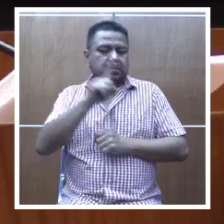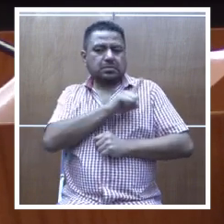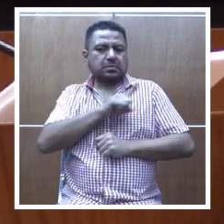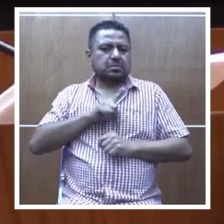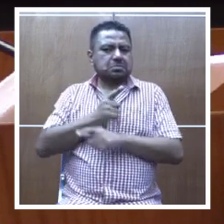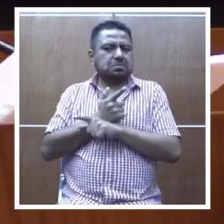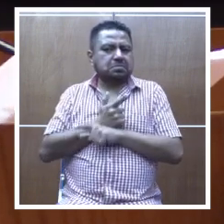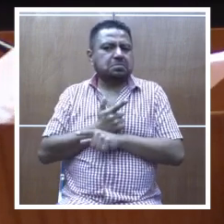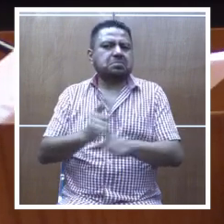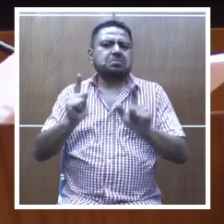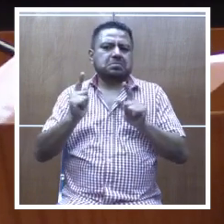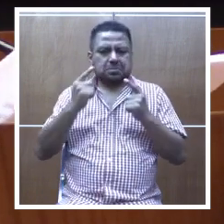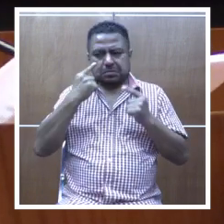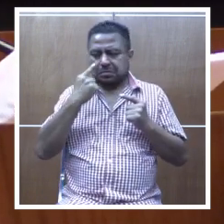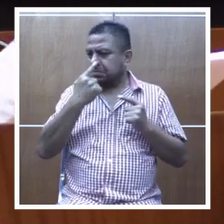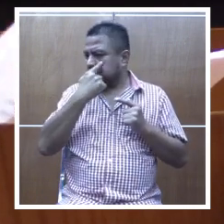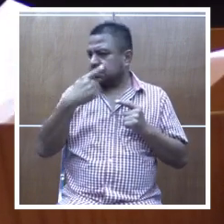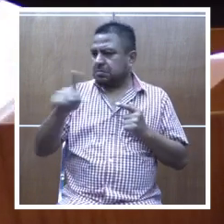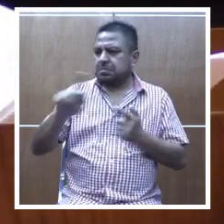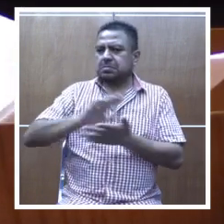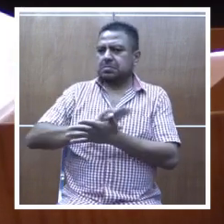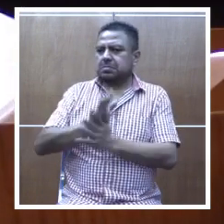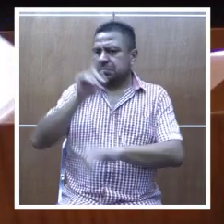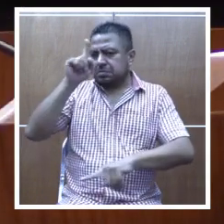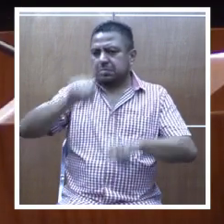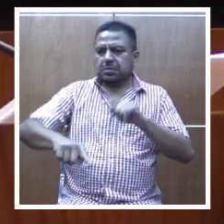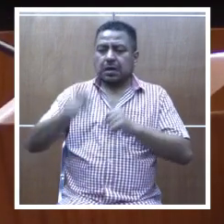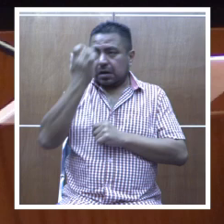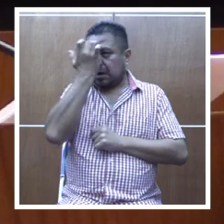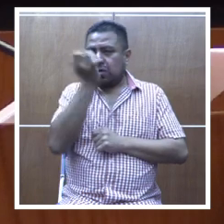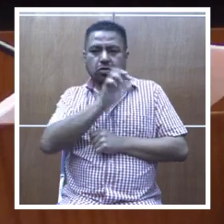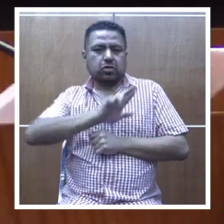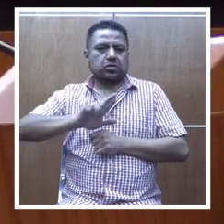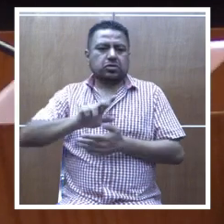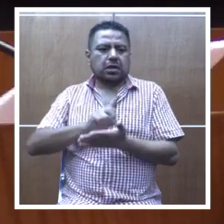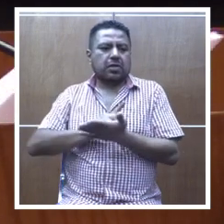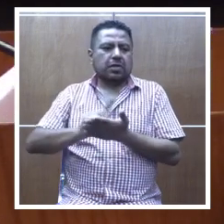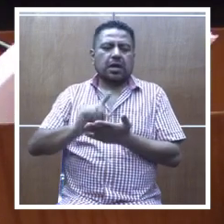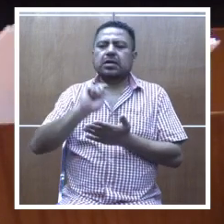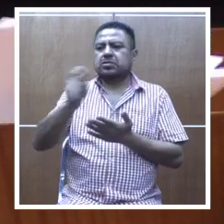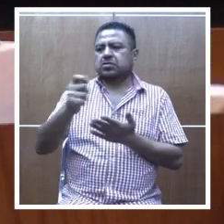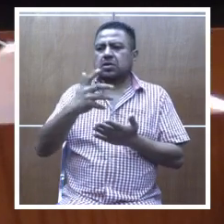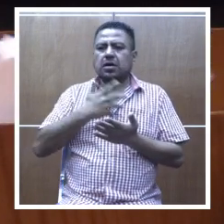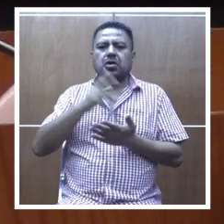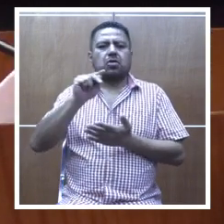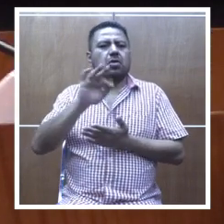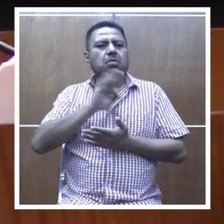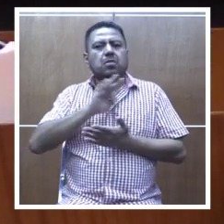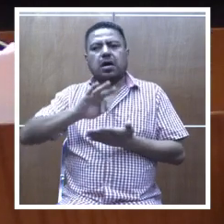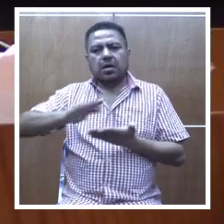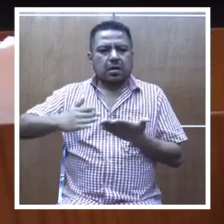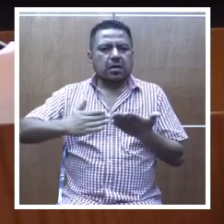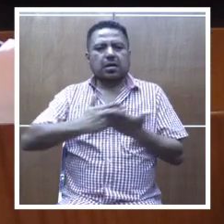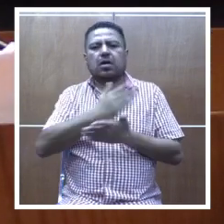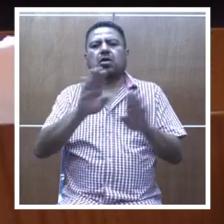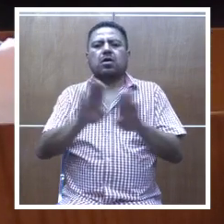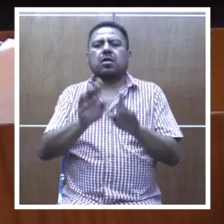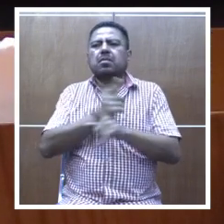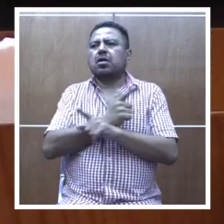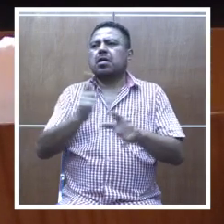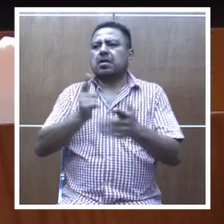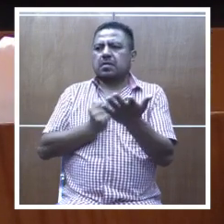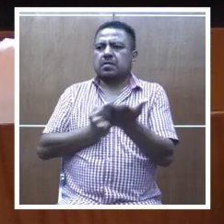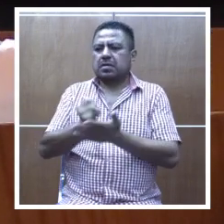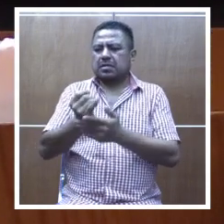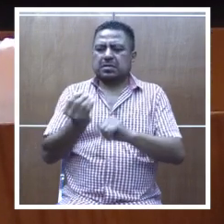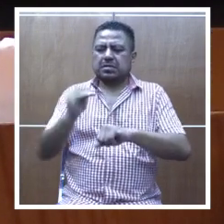libres de toda forma de discriminación y reconoce los derechos que tienen y que no han podido ejercer, como la libre determinación